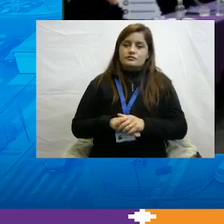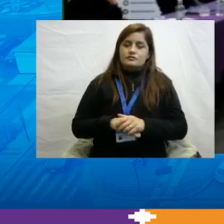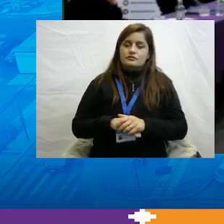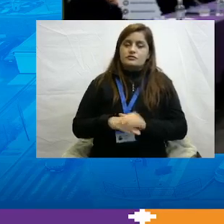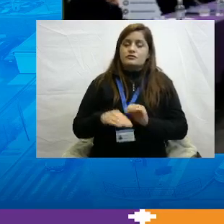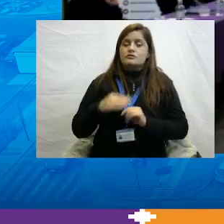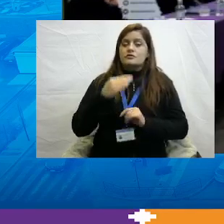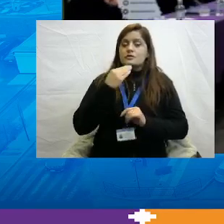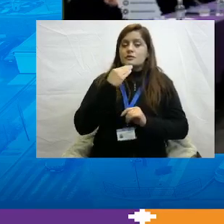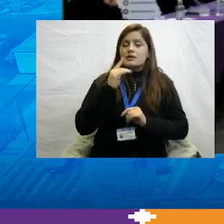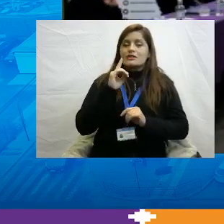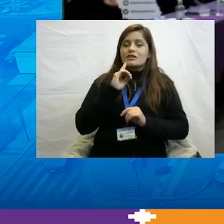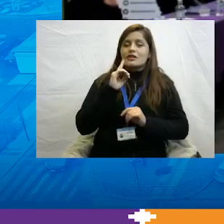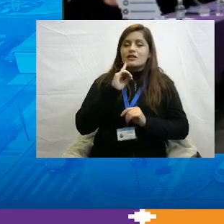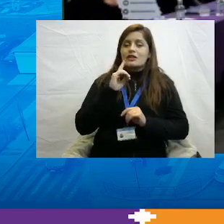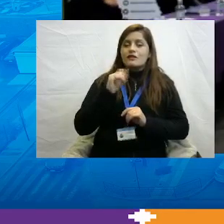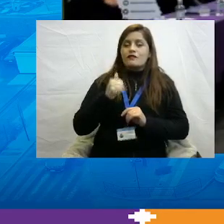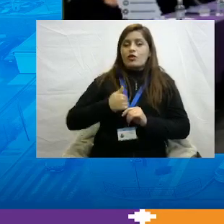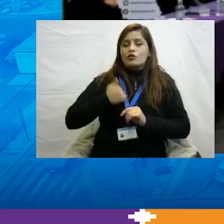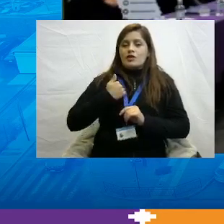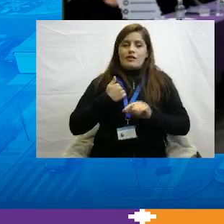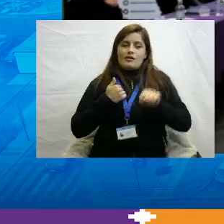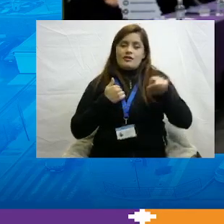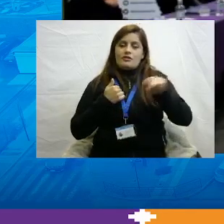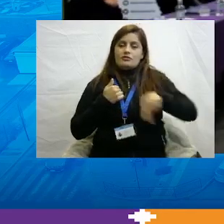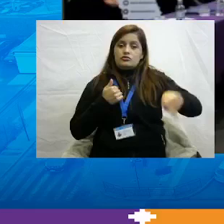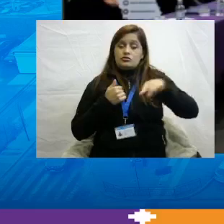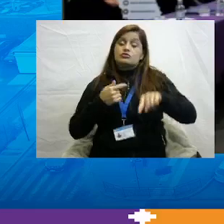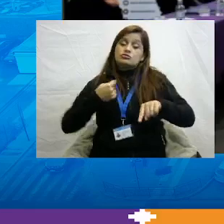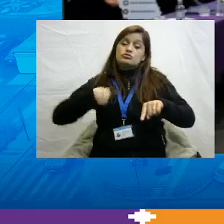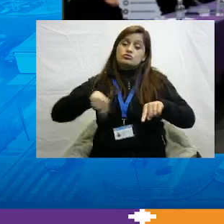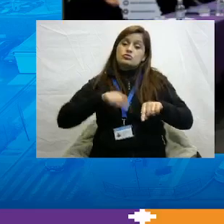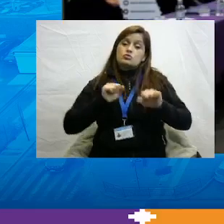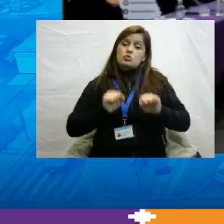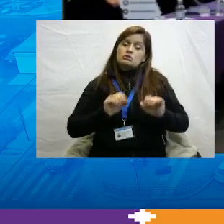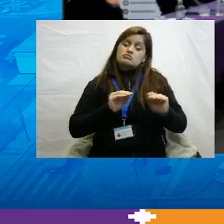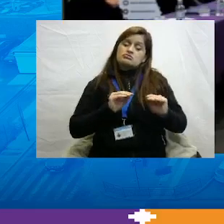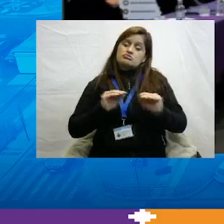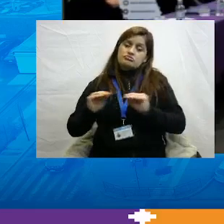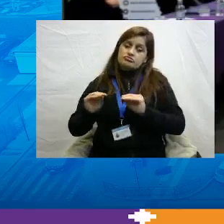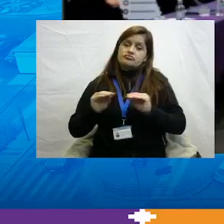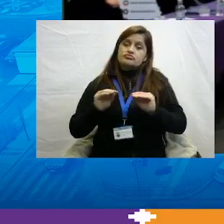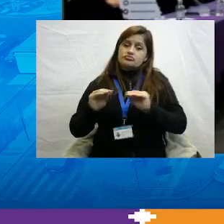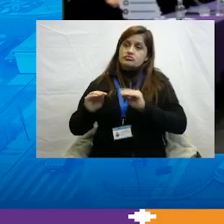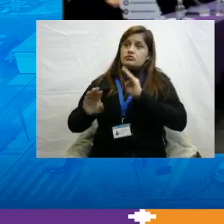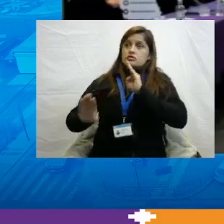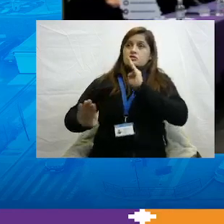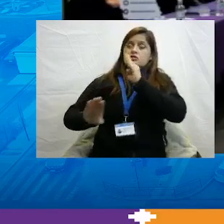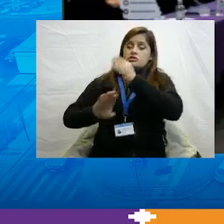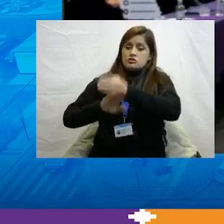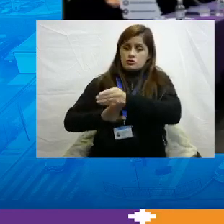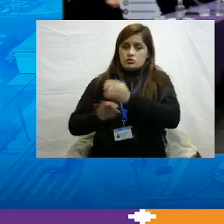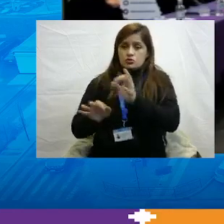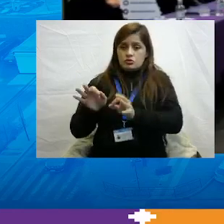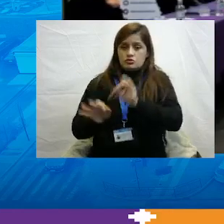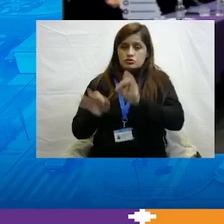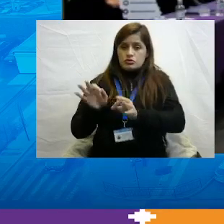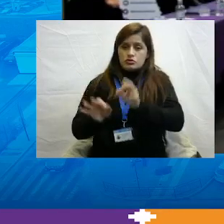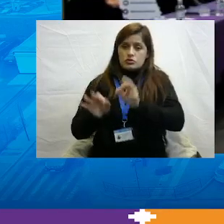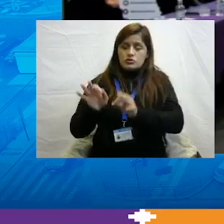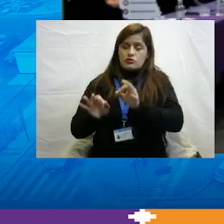también tiene que ver con un acuerdo de voluntades de la contraparte. También podemos obviamente dilatar, o sea, ir a ir al juicio, obviamente, y en ese